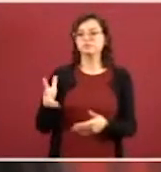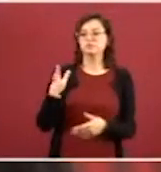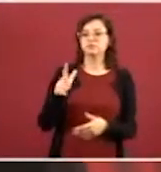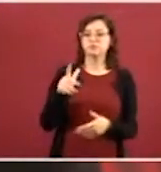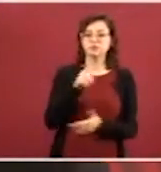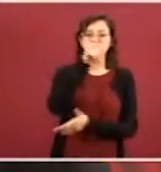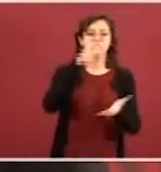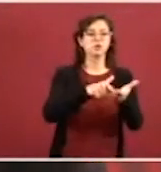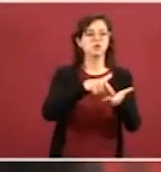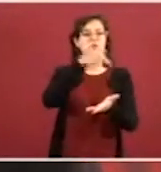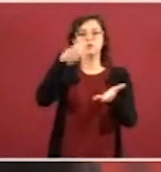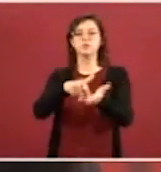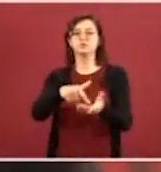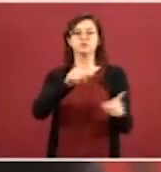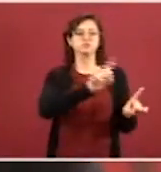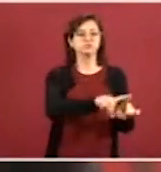de México,